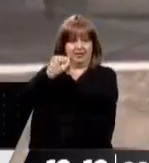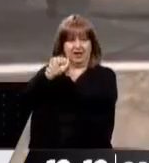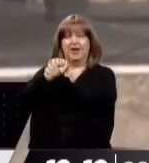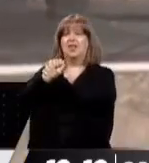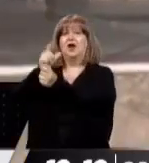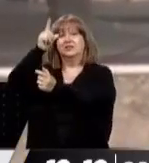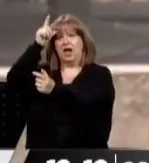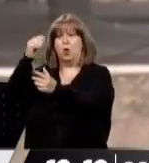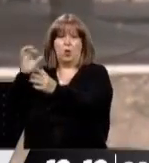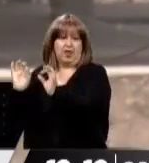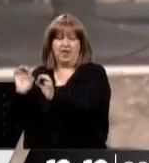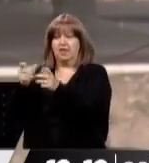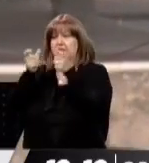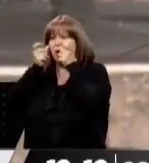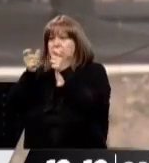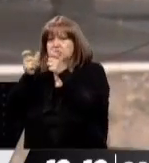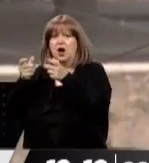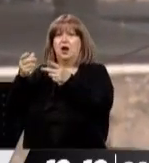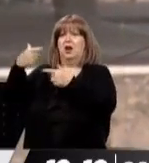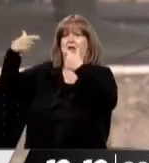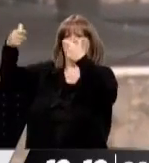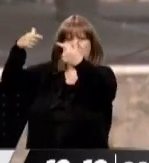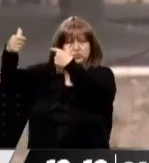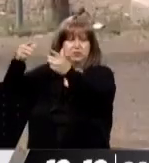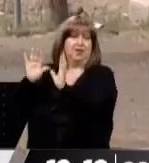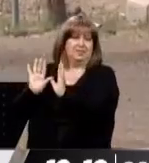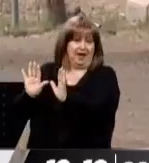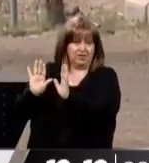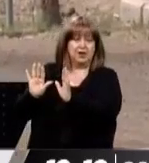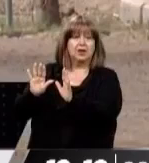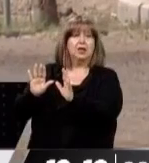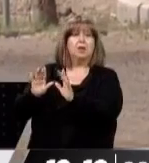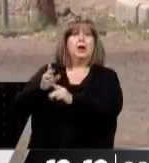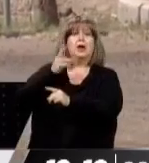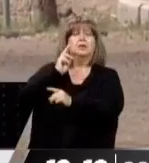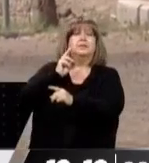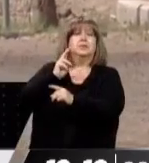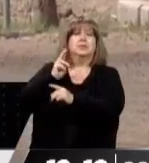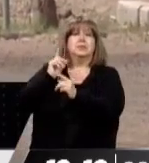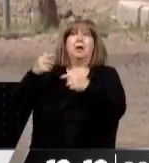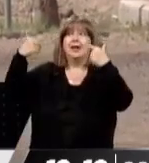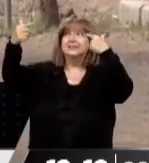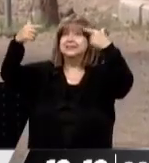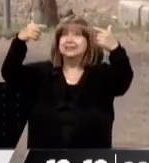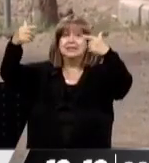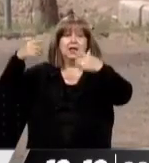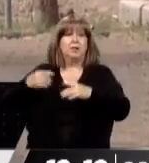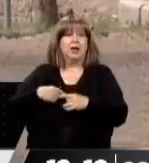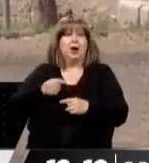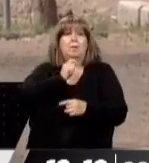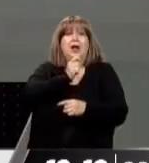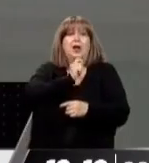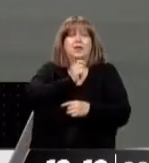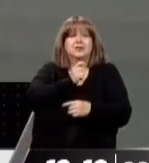que tener medidas de seguridad muy resguardadas, muy cuidadas, y además tener cuidado también con los sistemas de seguridad. Pero bueno,